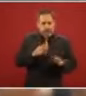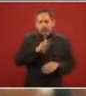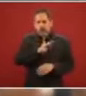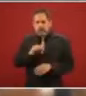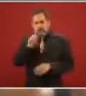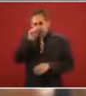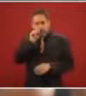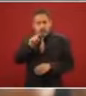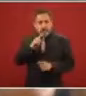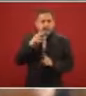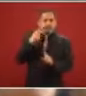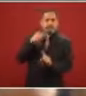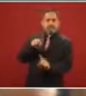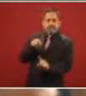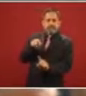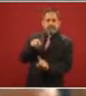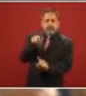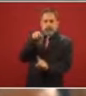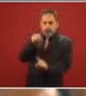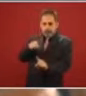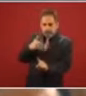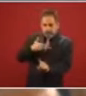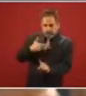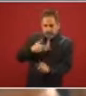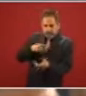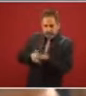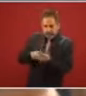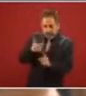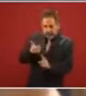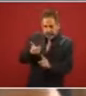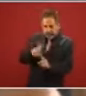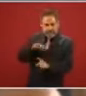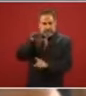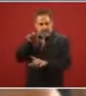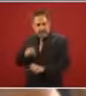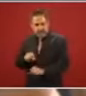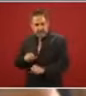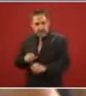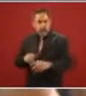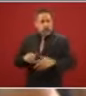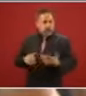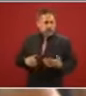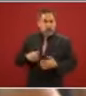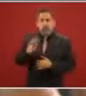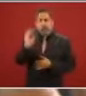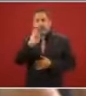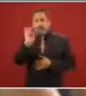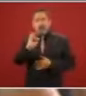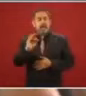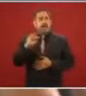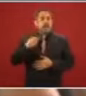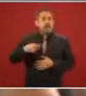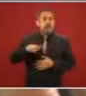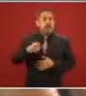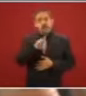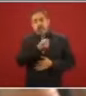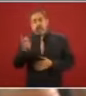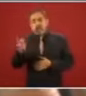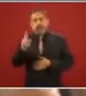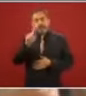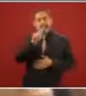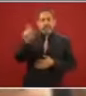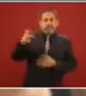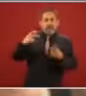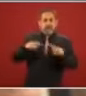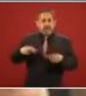ponerlos en el ojo del huracán de la delincuencia organizada. ¿Existiera la posibilidad que reanalizaran, que en lugar de ser 100 ganadores de 20 millones,